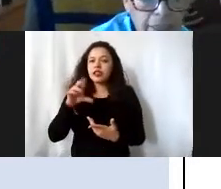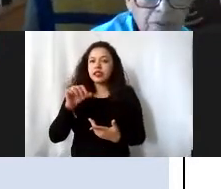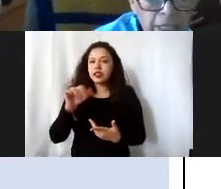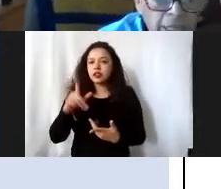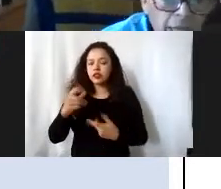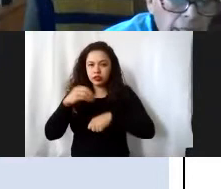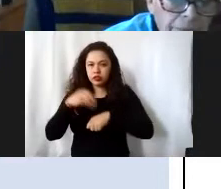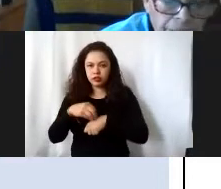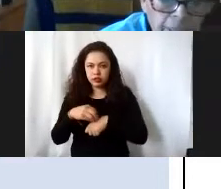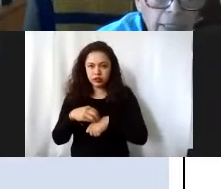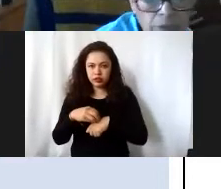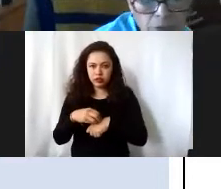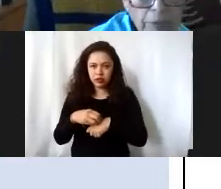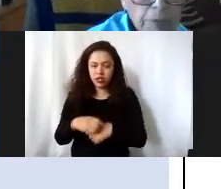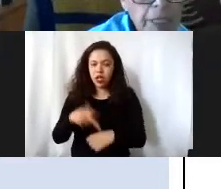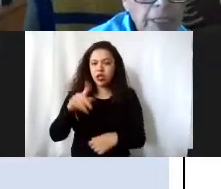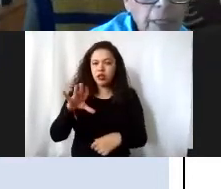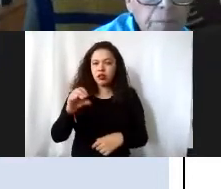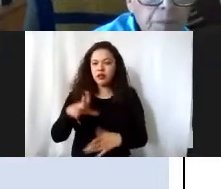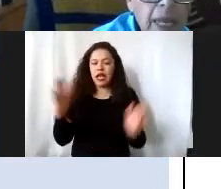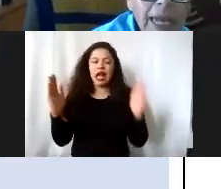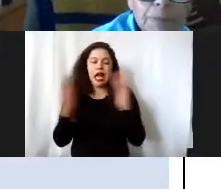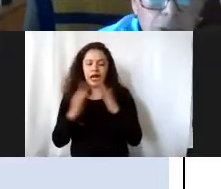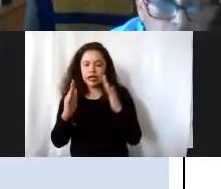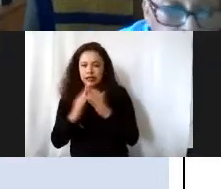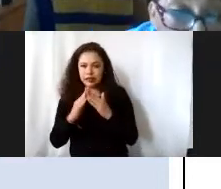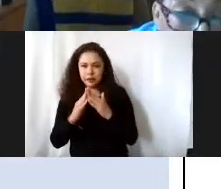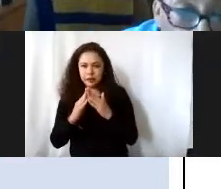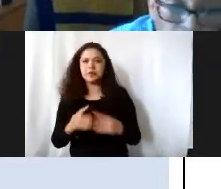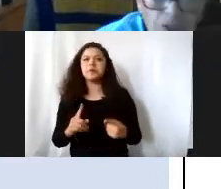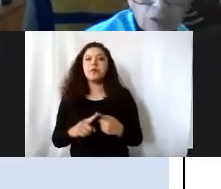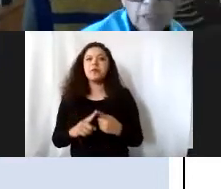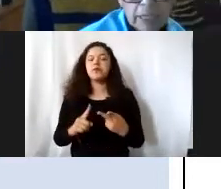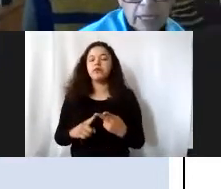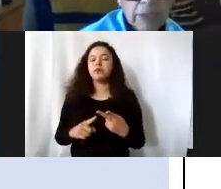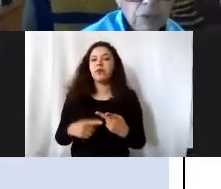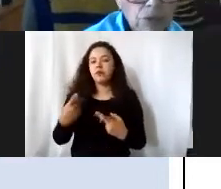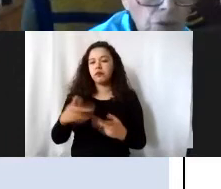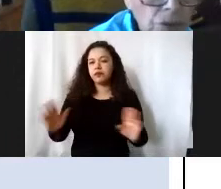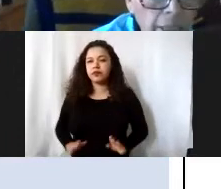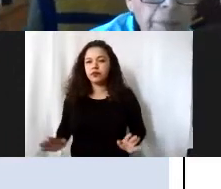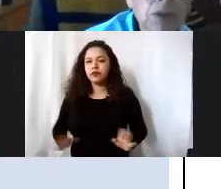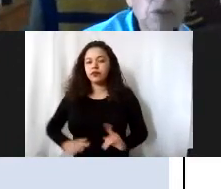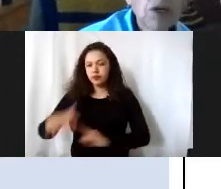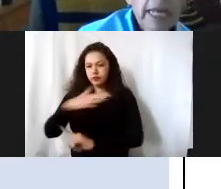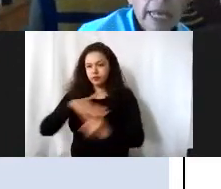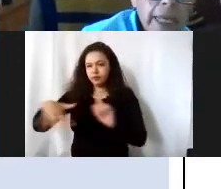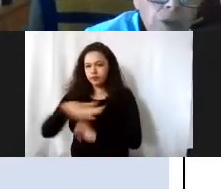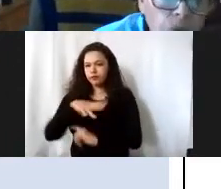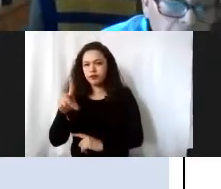que se refiere a la vivienda, otra vez vivienda, aspectos demográficos, que ya es otro